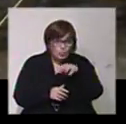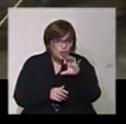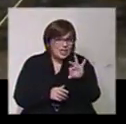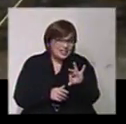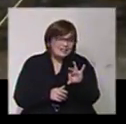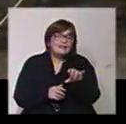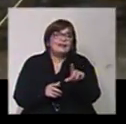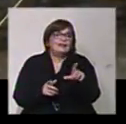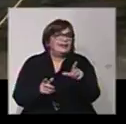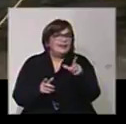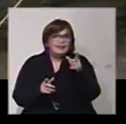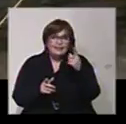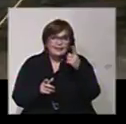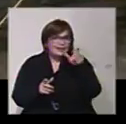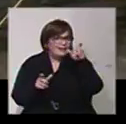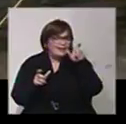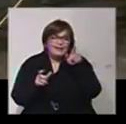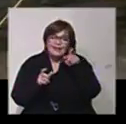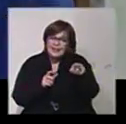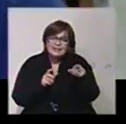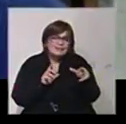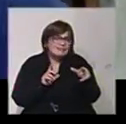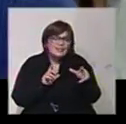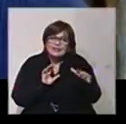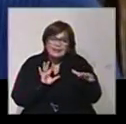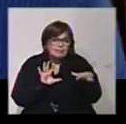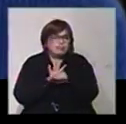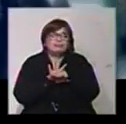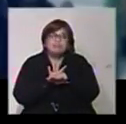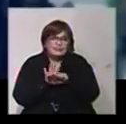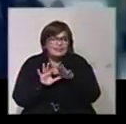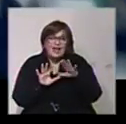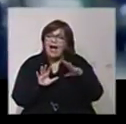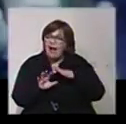tenía, eso fue como que había una cierta,